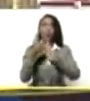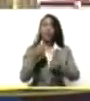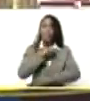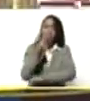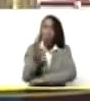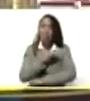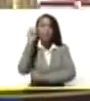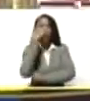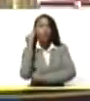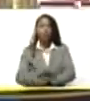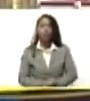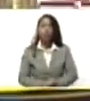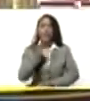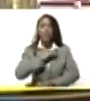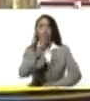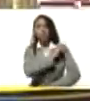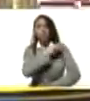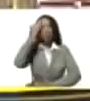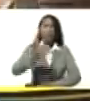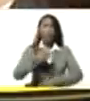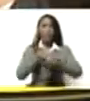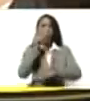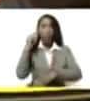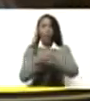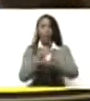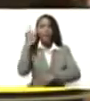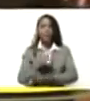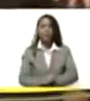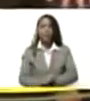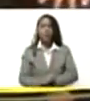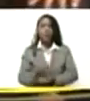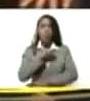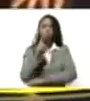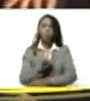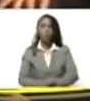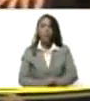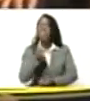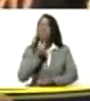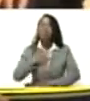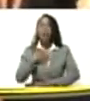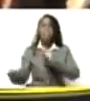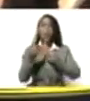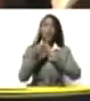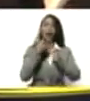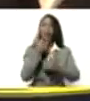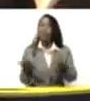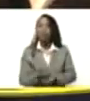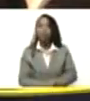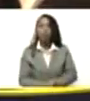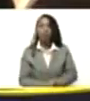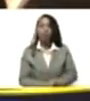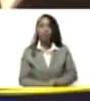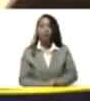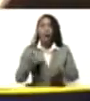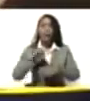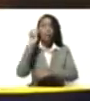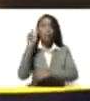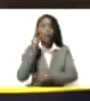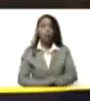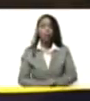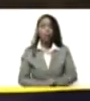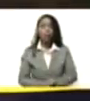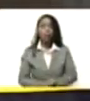mis bendiciones y abrazos de felicitación a los maestros y maestros del